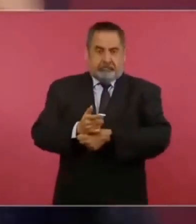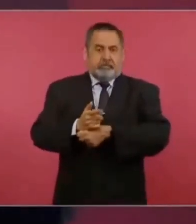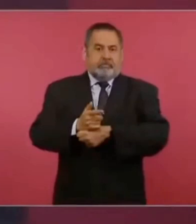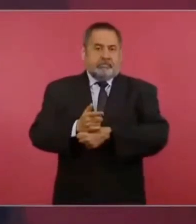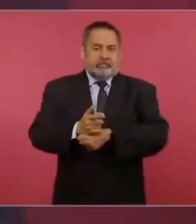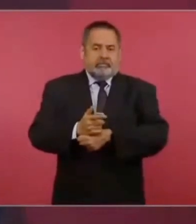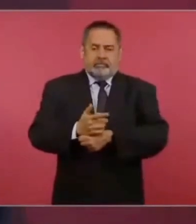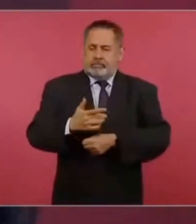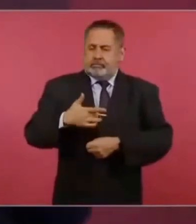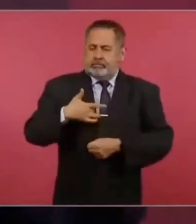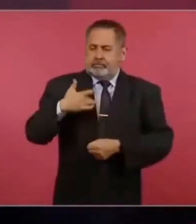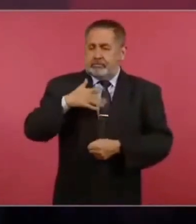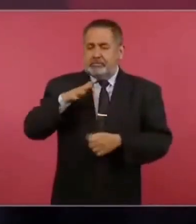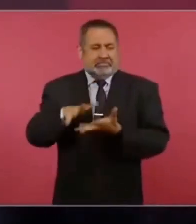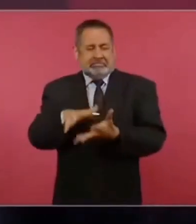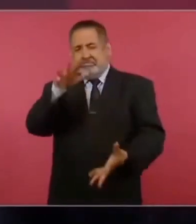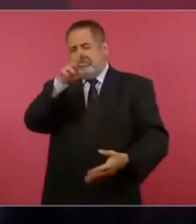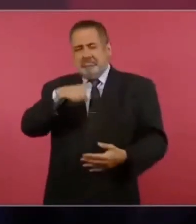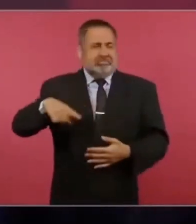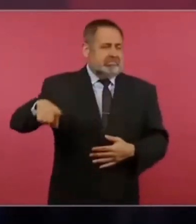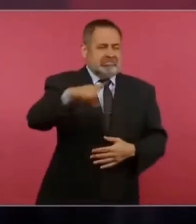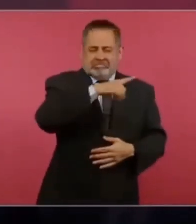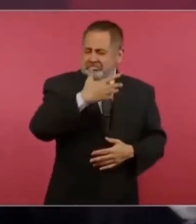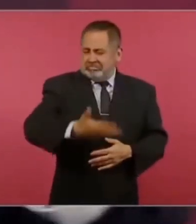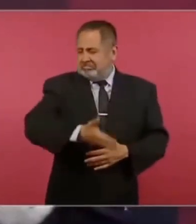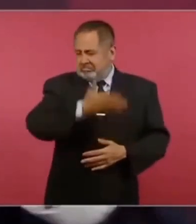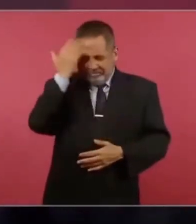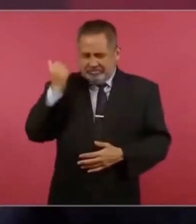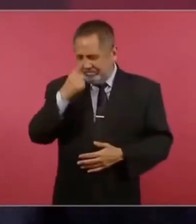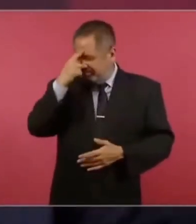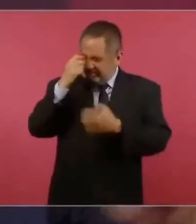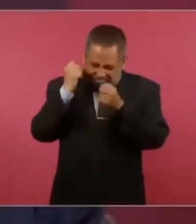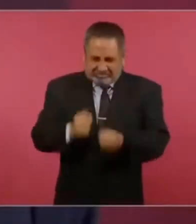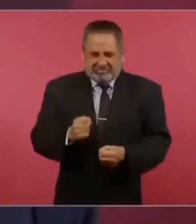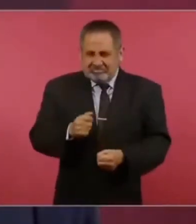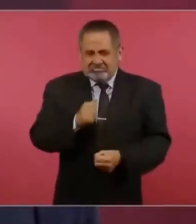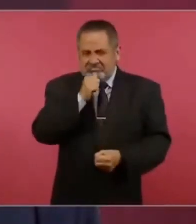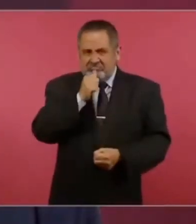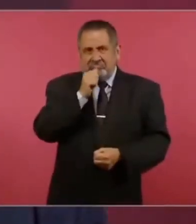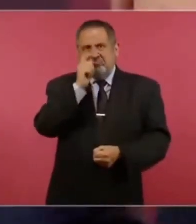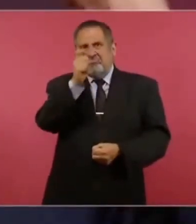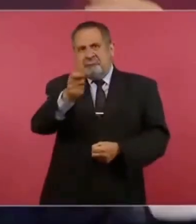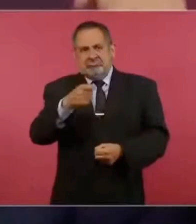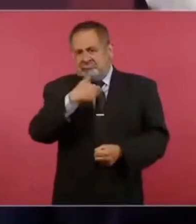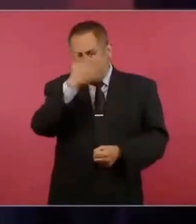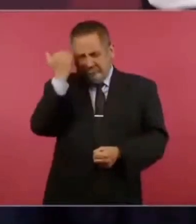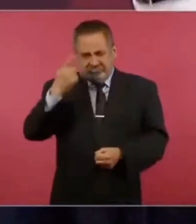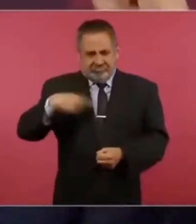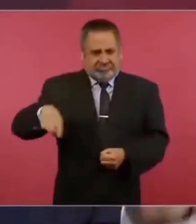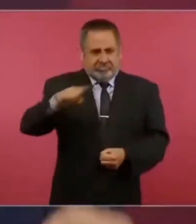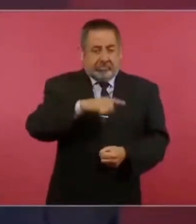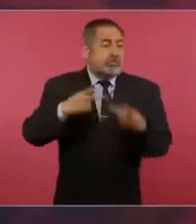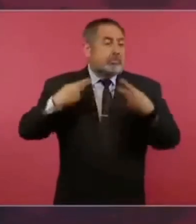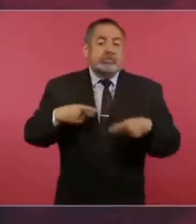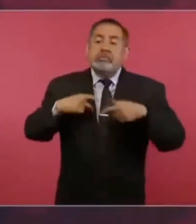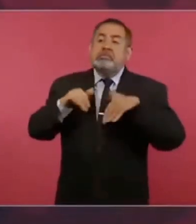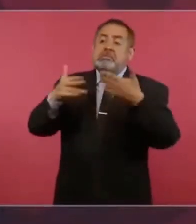Y estoy seguro que la mayoría de ustedes tampoco lo sabían. Y mucho menos la gente.